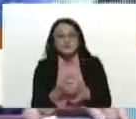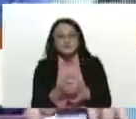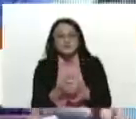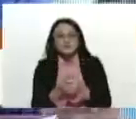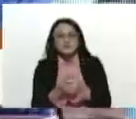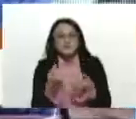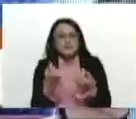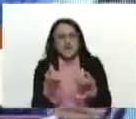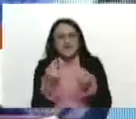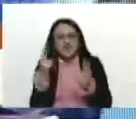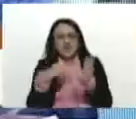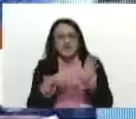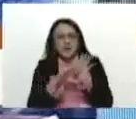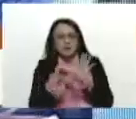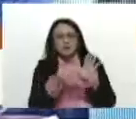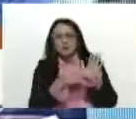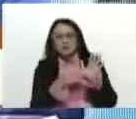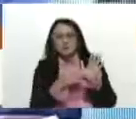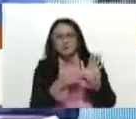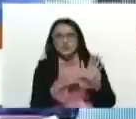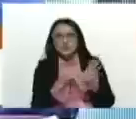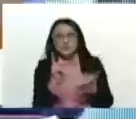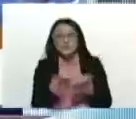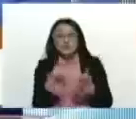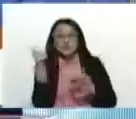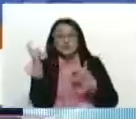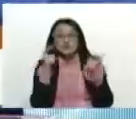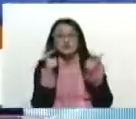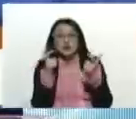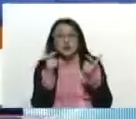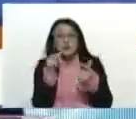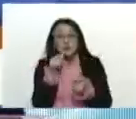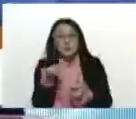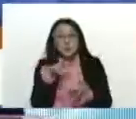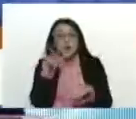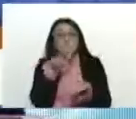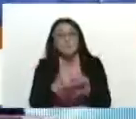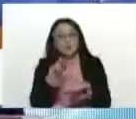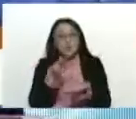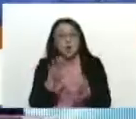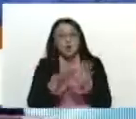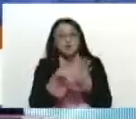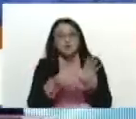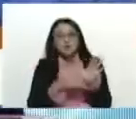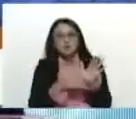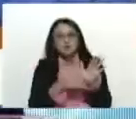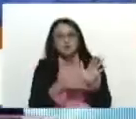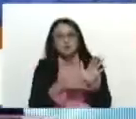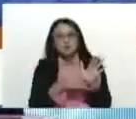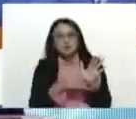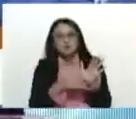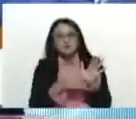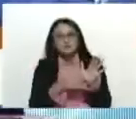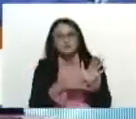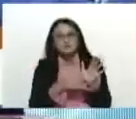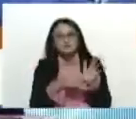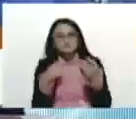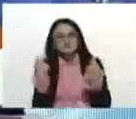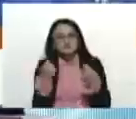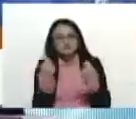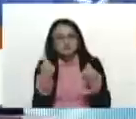nadie leía la Constitución llegó el comandante Chávez nuestro pueblo aprobó esta constitución en un gran referéndum popular